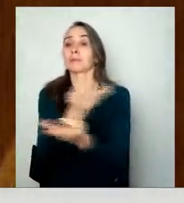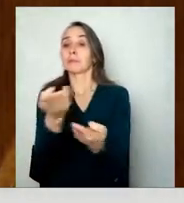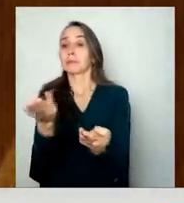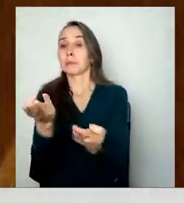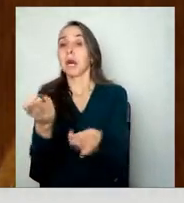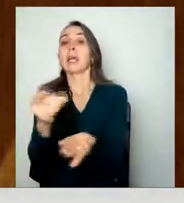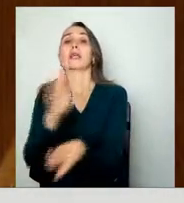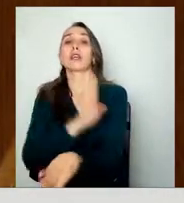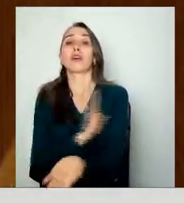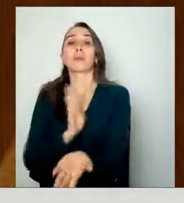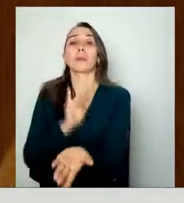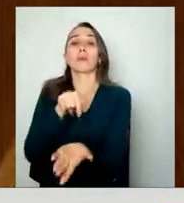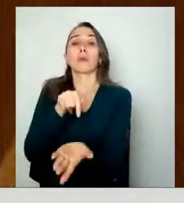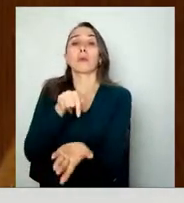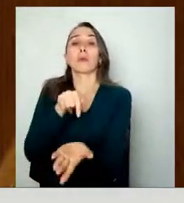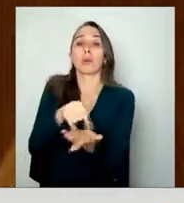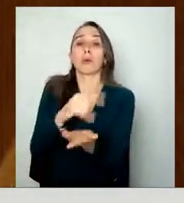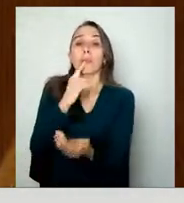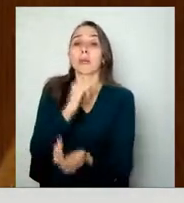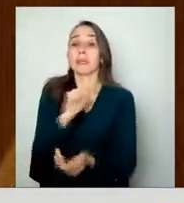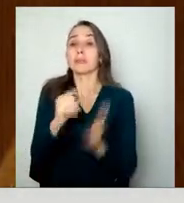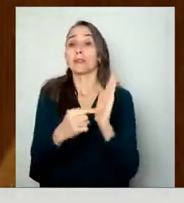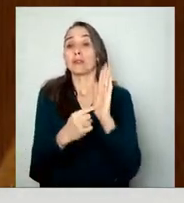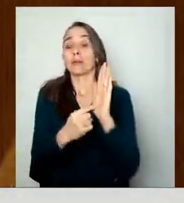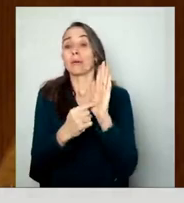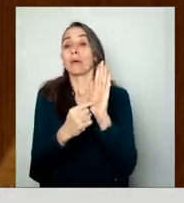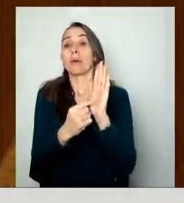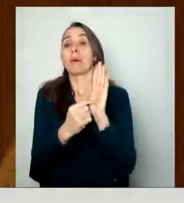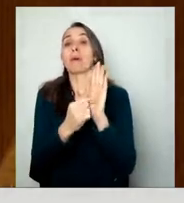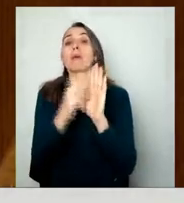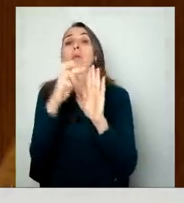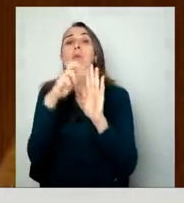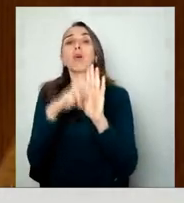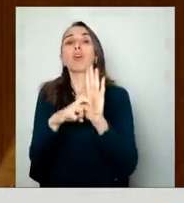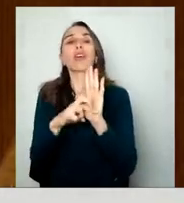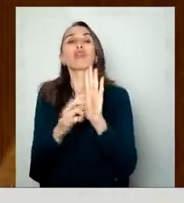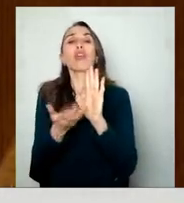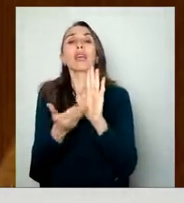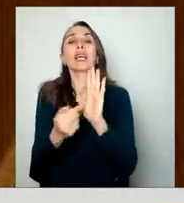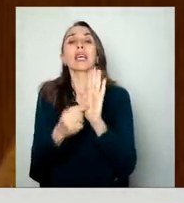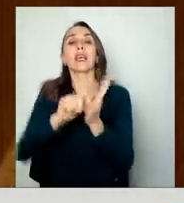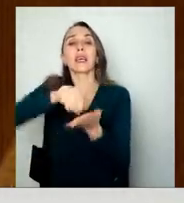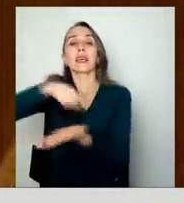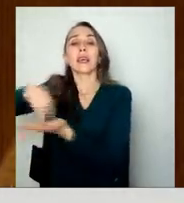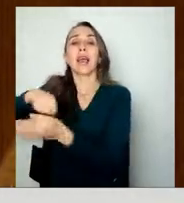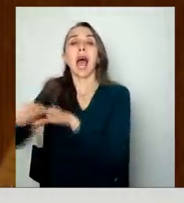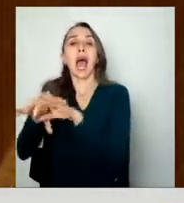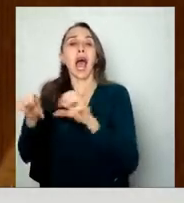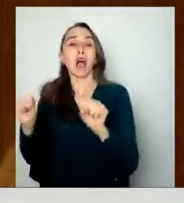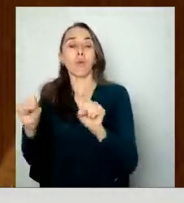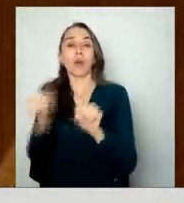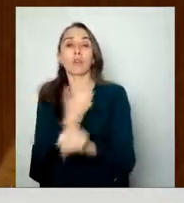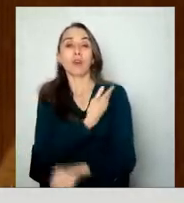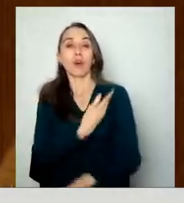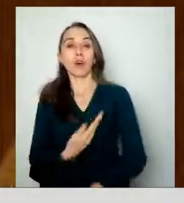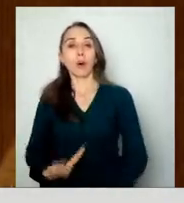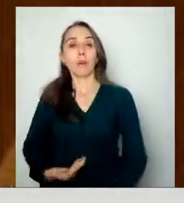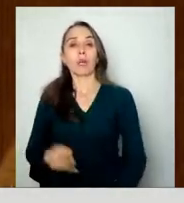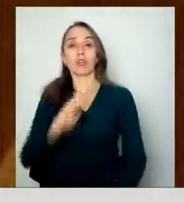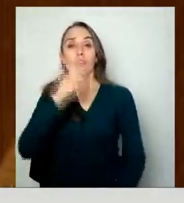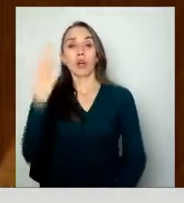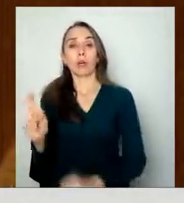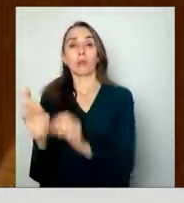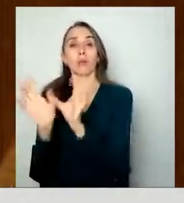Nacional este proyecto de acuerdo que el acuerdo con el gobierno de la República de Austria